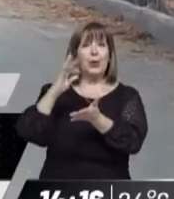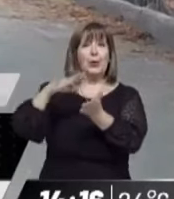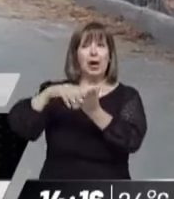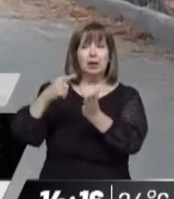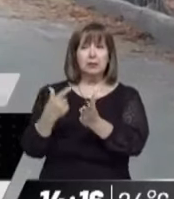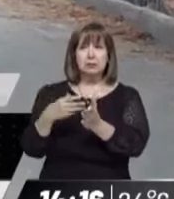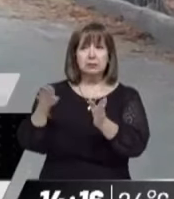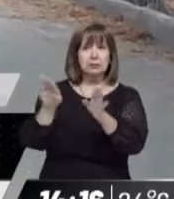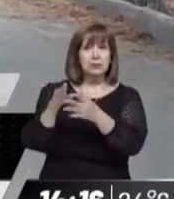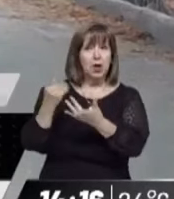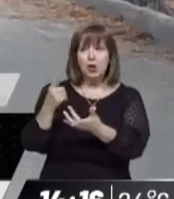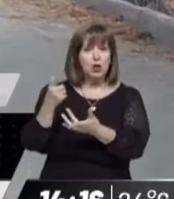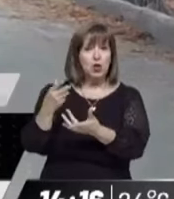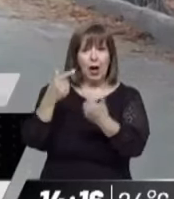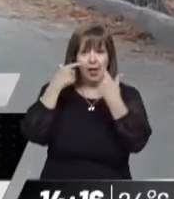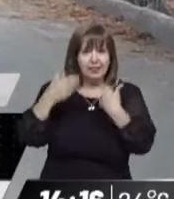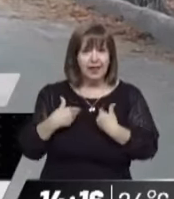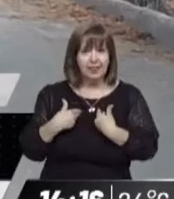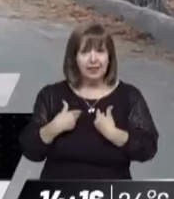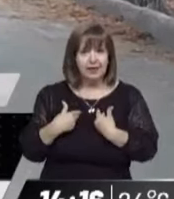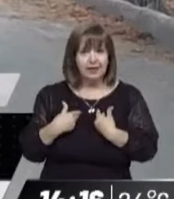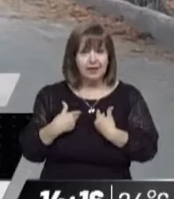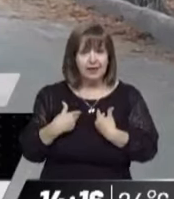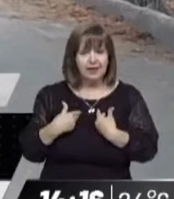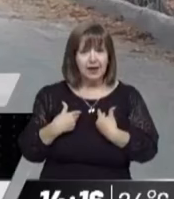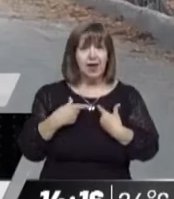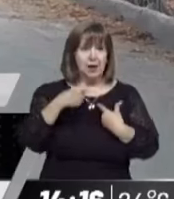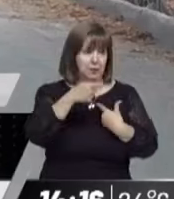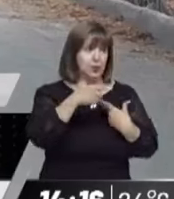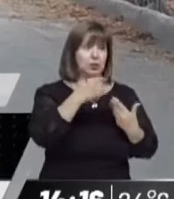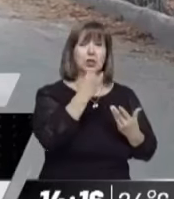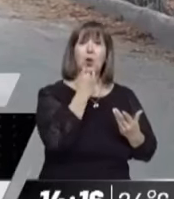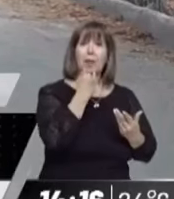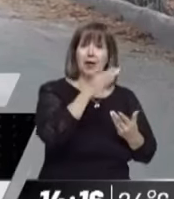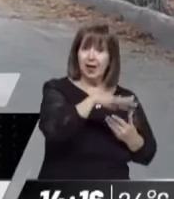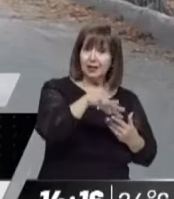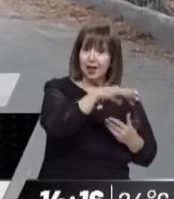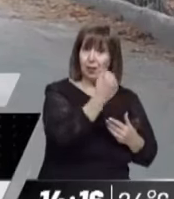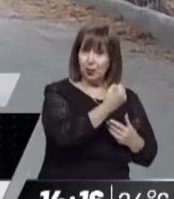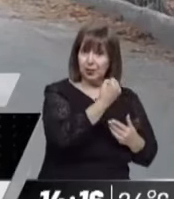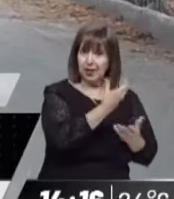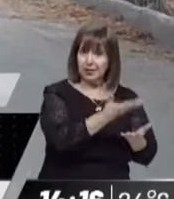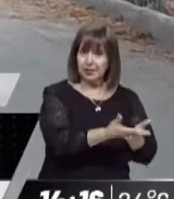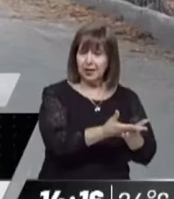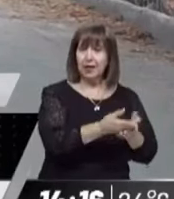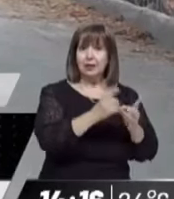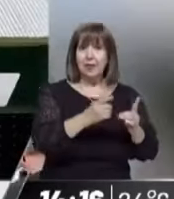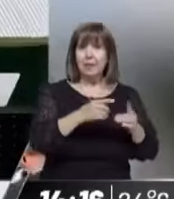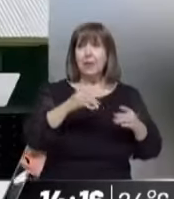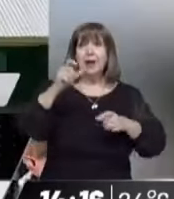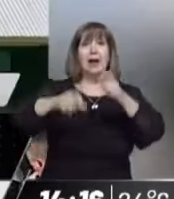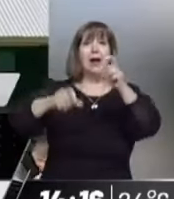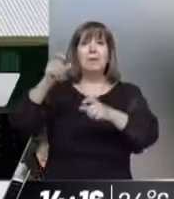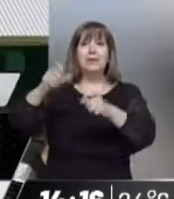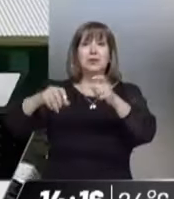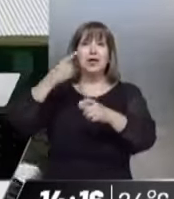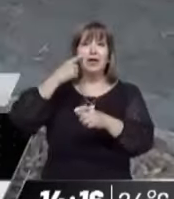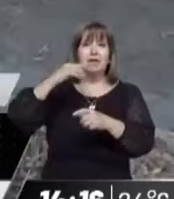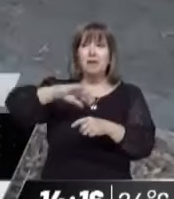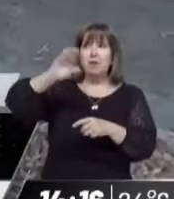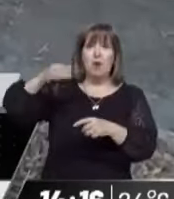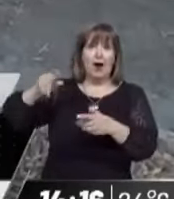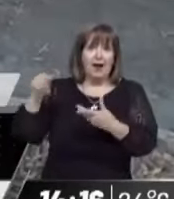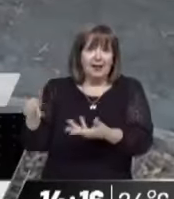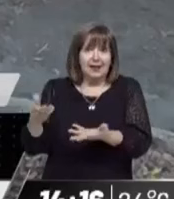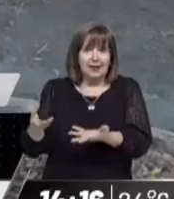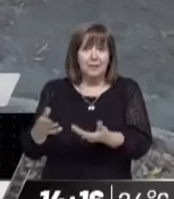es pero sumamente importante y no tan solo para uspayata sino también para la gente de alta montaña sería eh